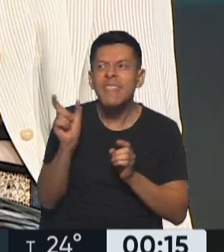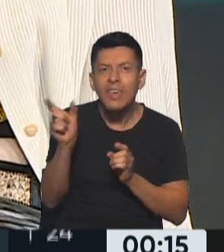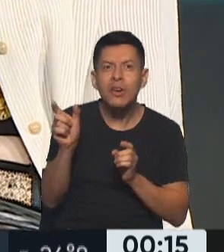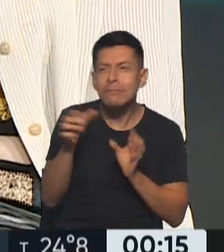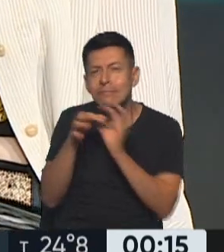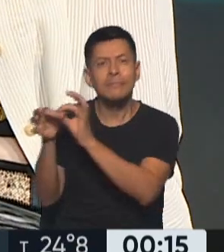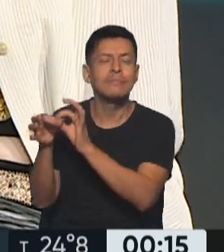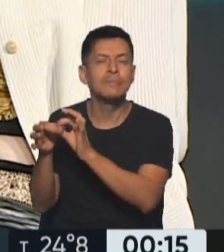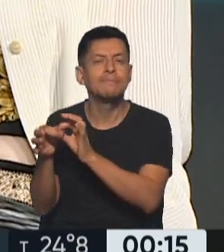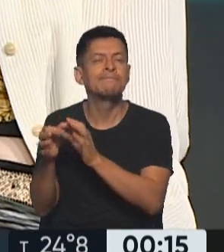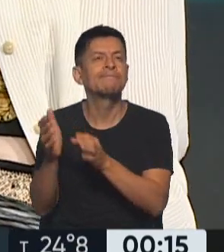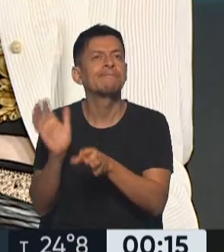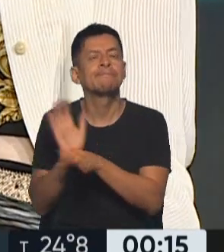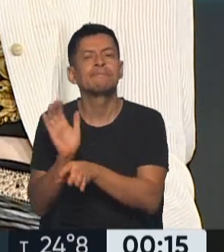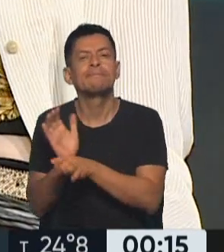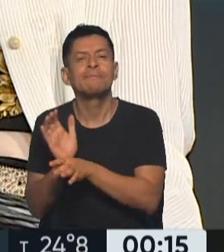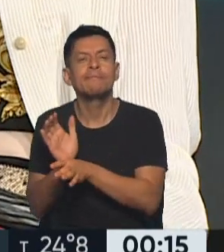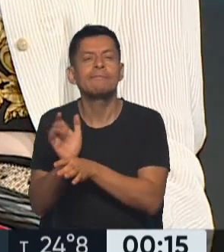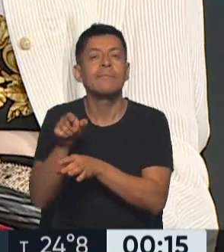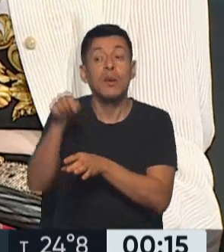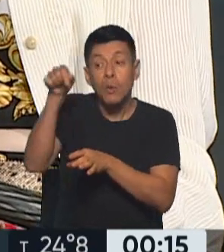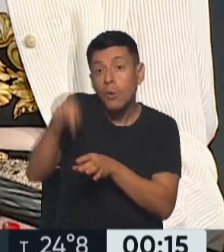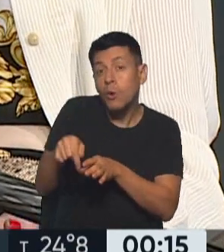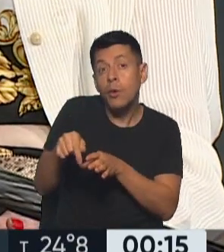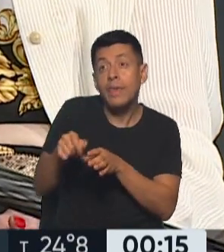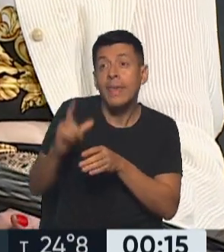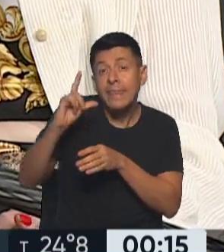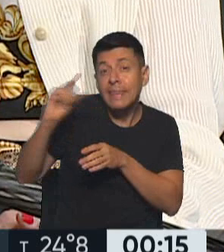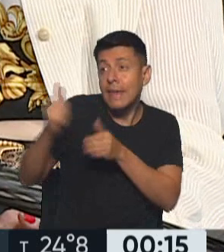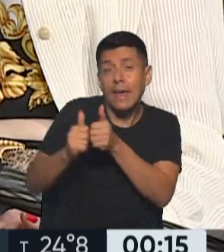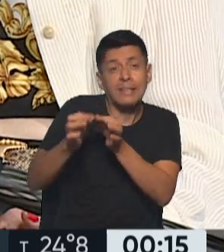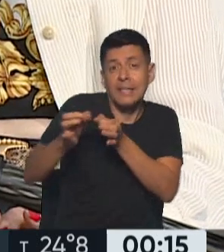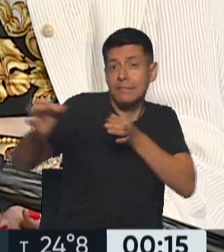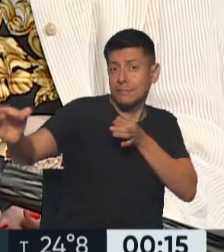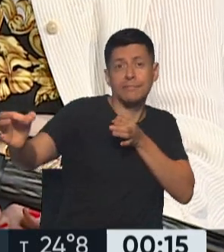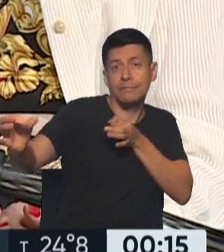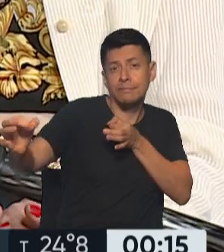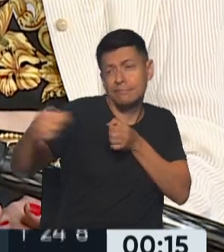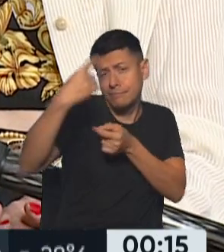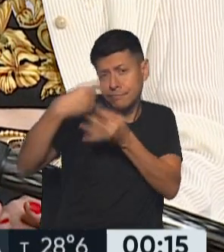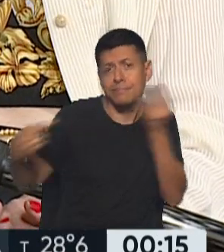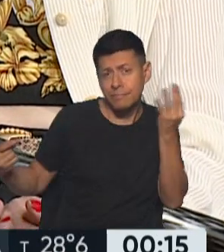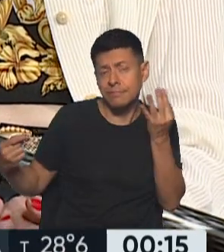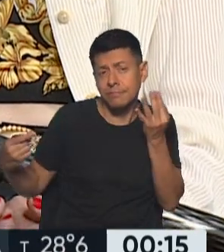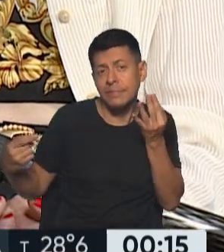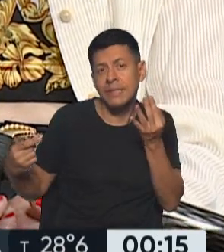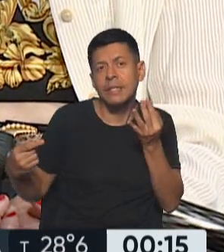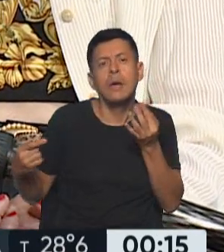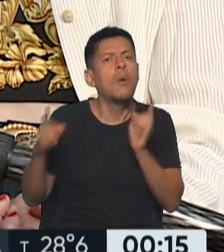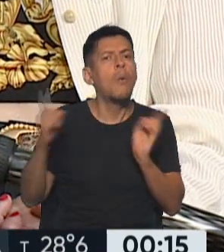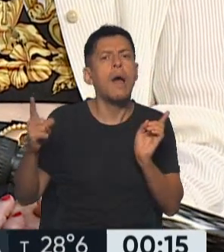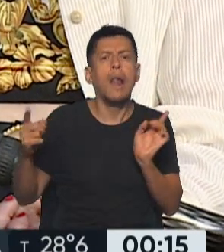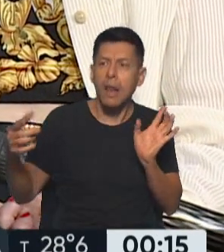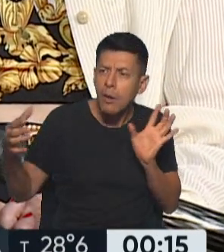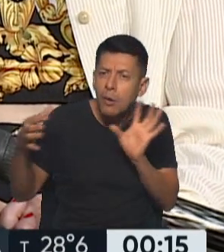repente, paralelamente, ¿no?, en el mundo hoy, en la distancia, en los distintos tipos de distancia, sin embargo, podemos